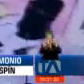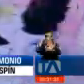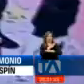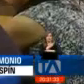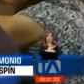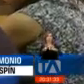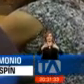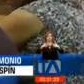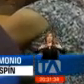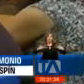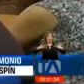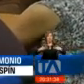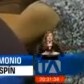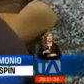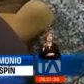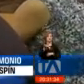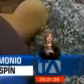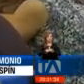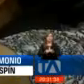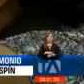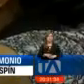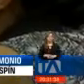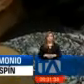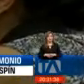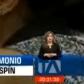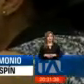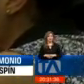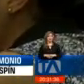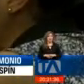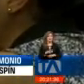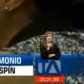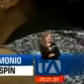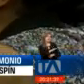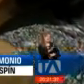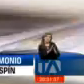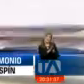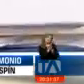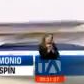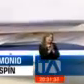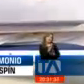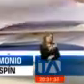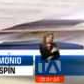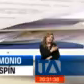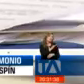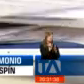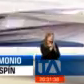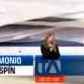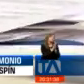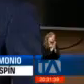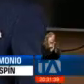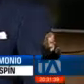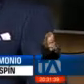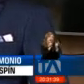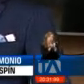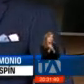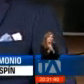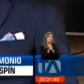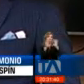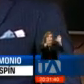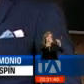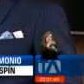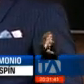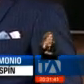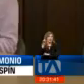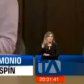chillogallo donde estaba detenida dijo que intentaron persuadirla para retractarse de su testimonio en el proceso por plagio a Fernando